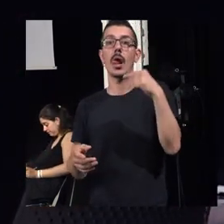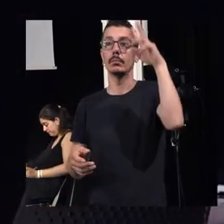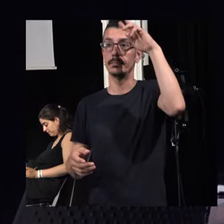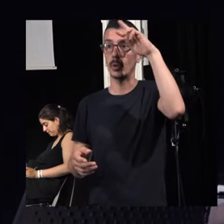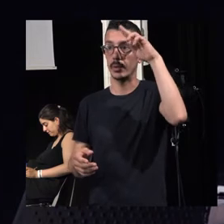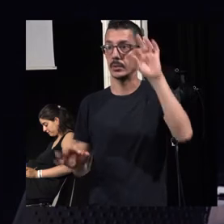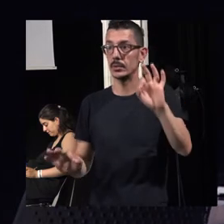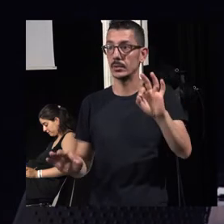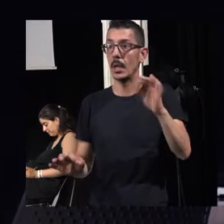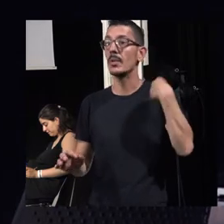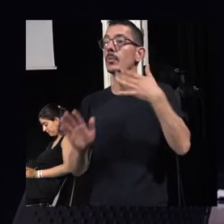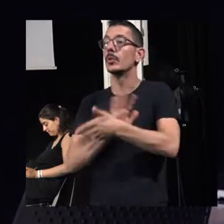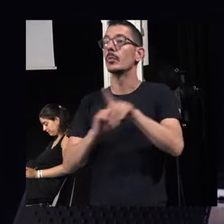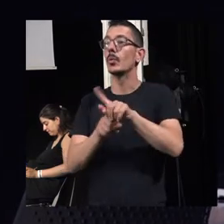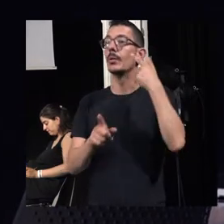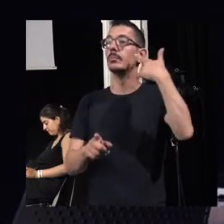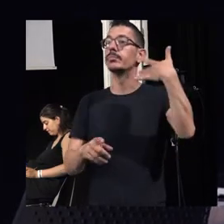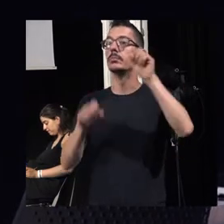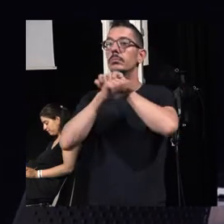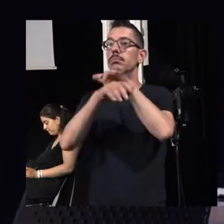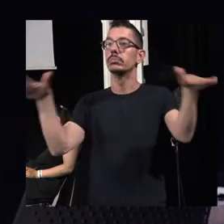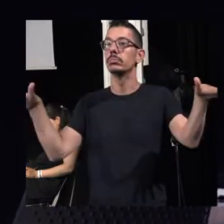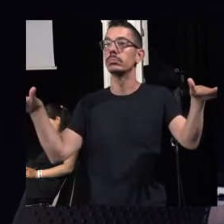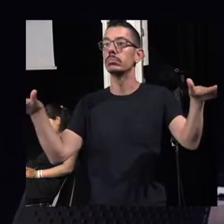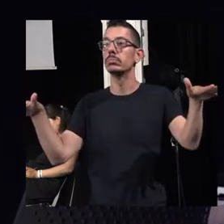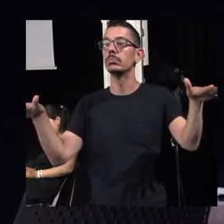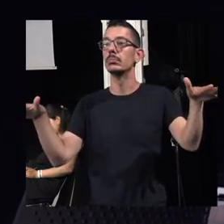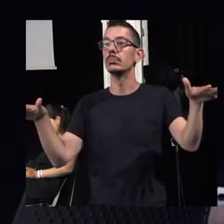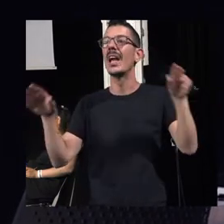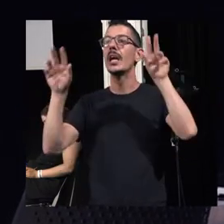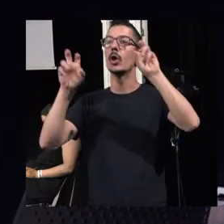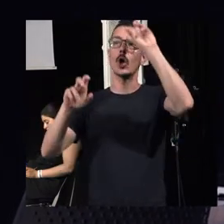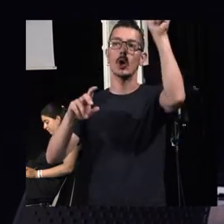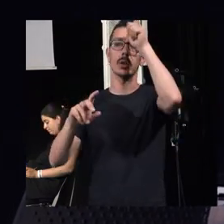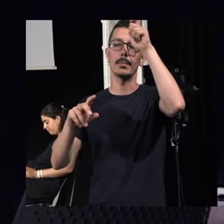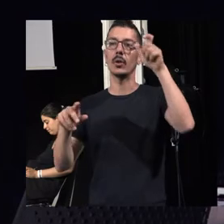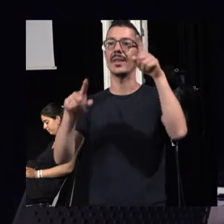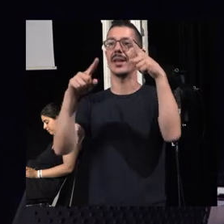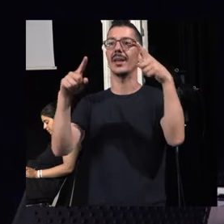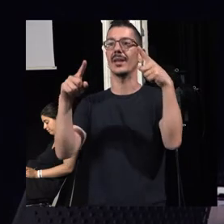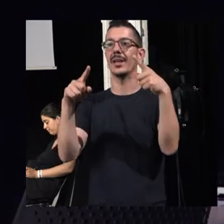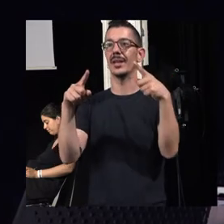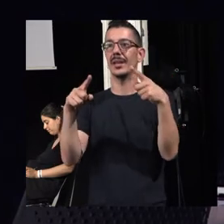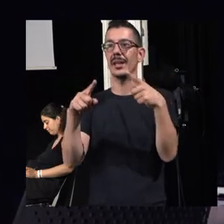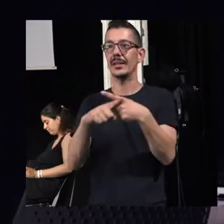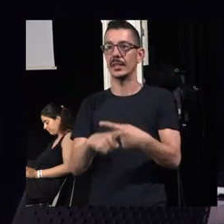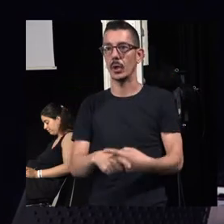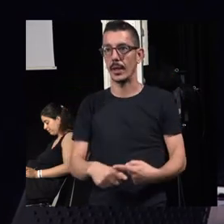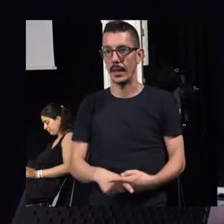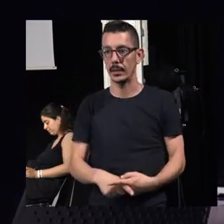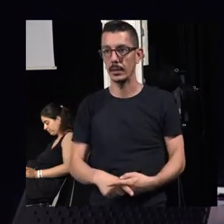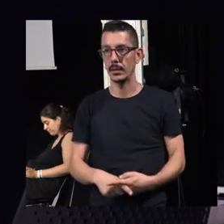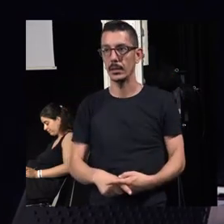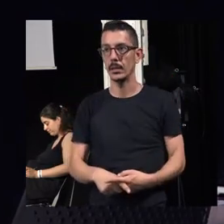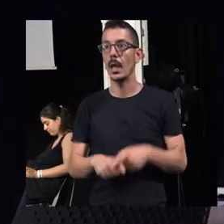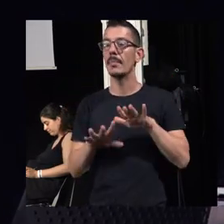tanta popularidad el concepto de interseccionalidad. Sin embargo, desde mi punto de vista, cabe estar atenta a las